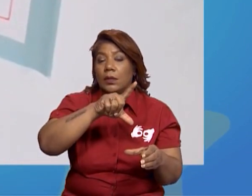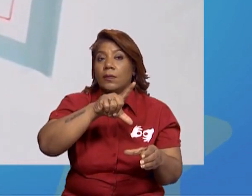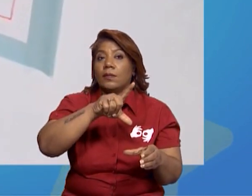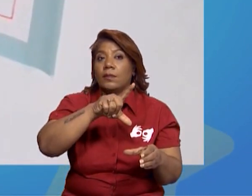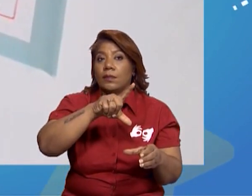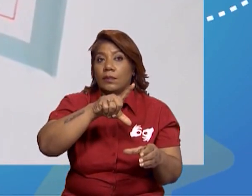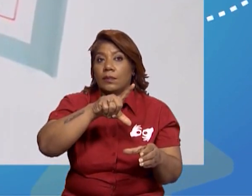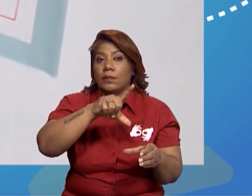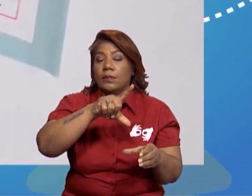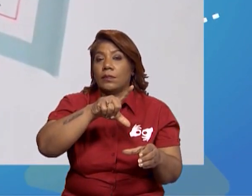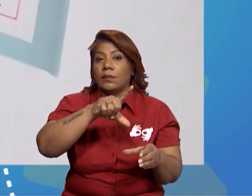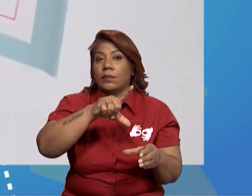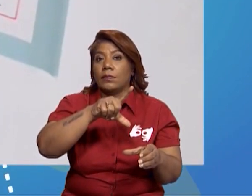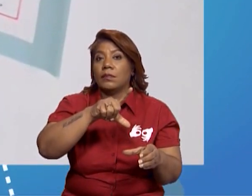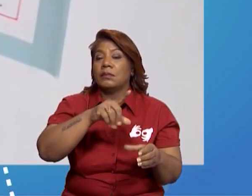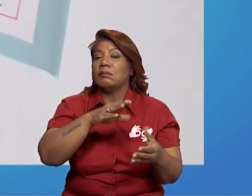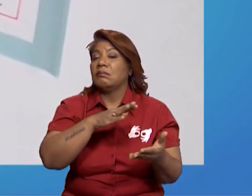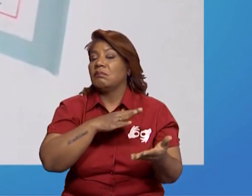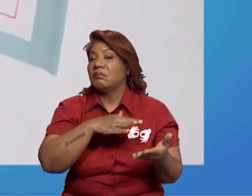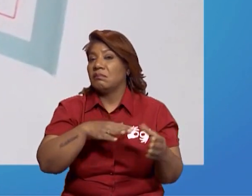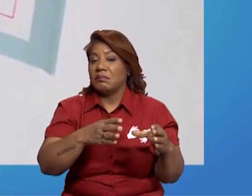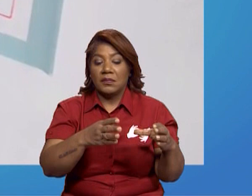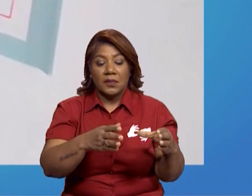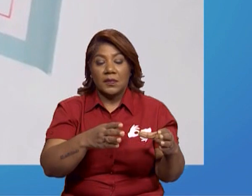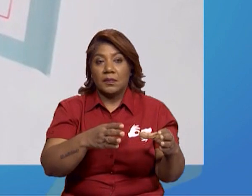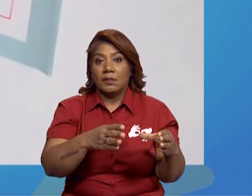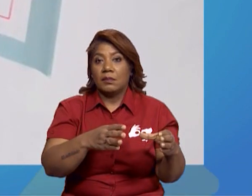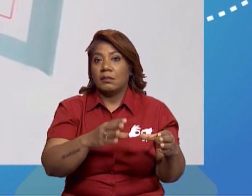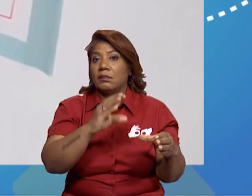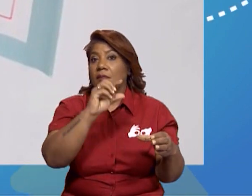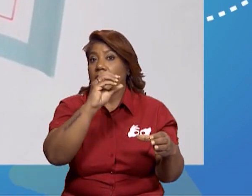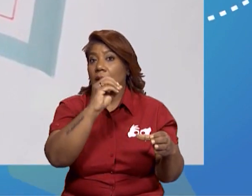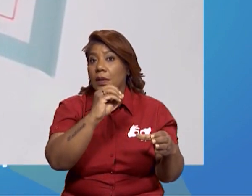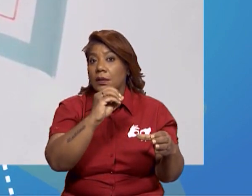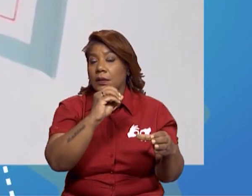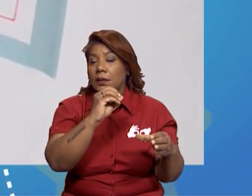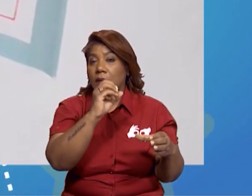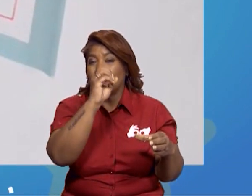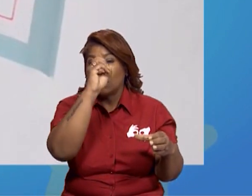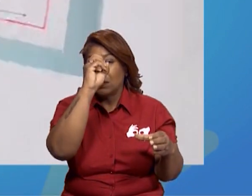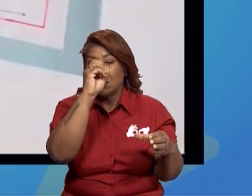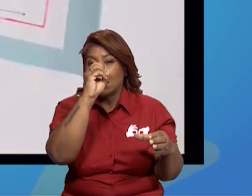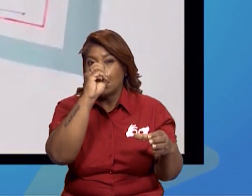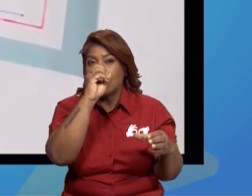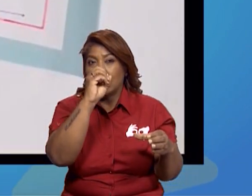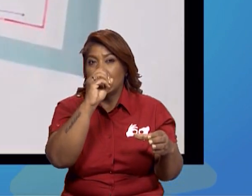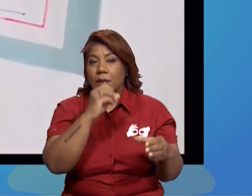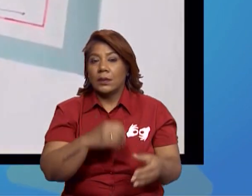La temperatura se mantiene constante a 0 grados centígrados hasta